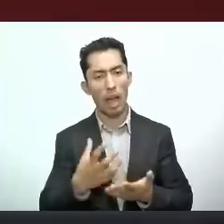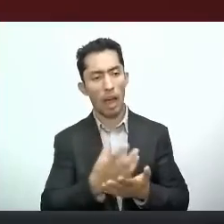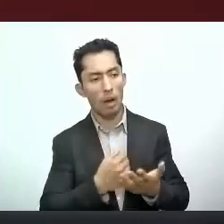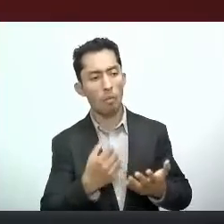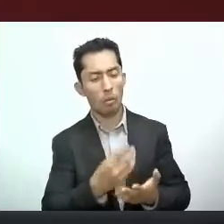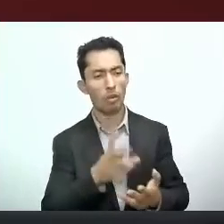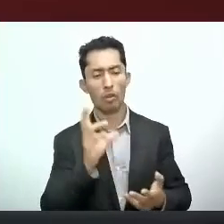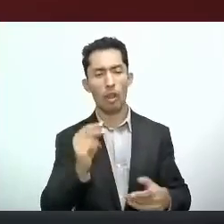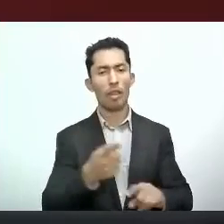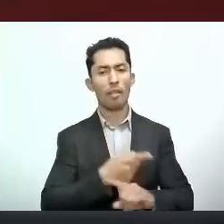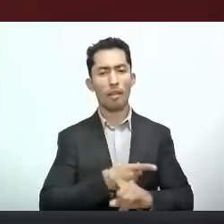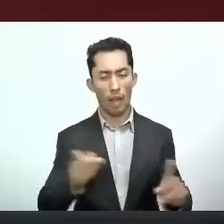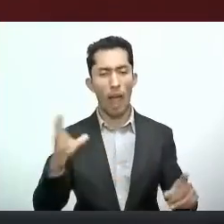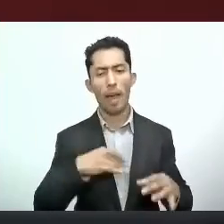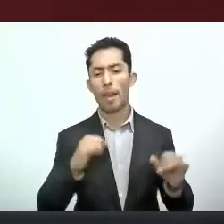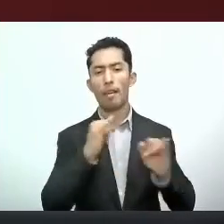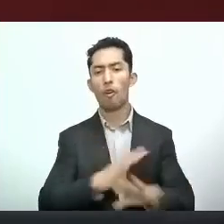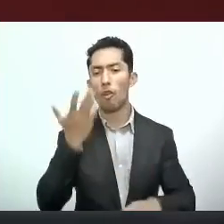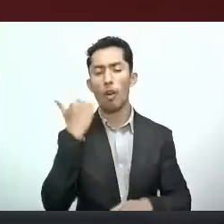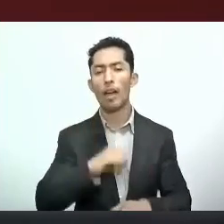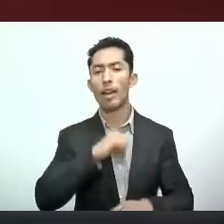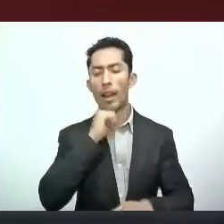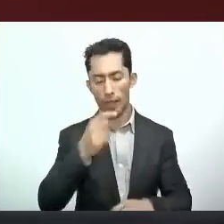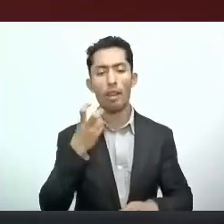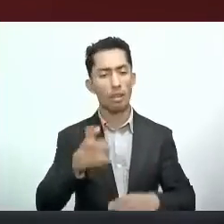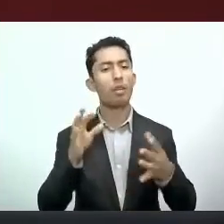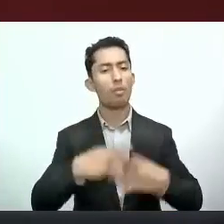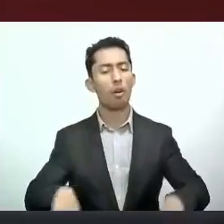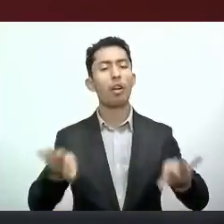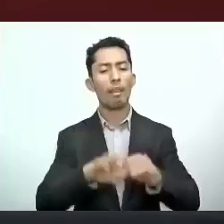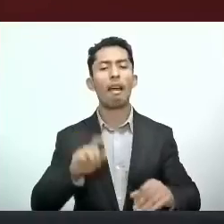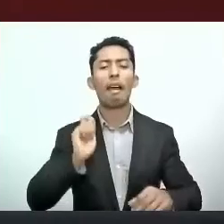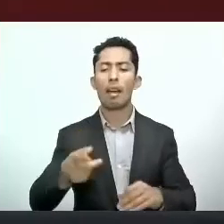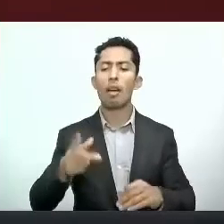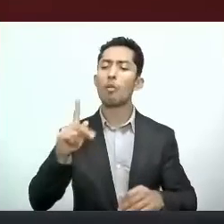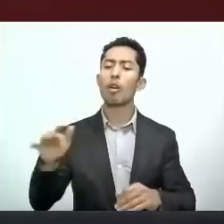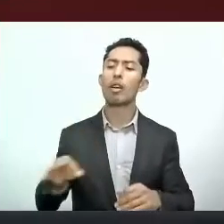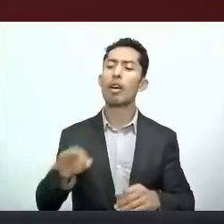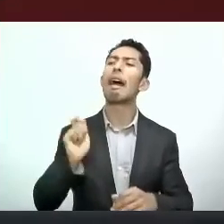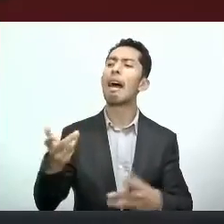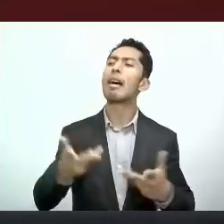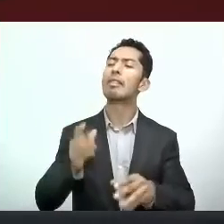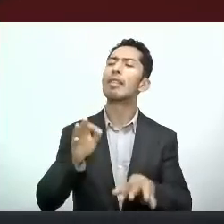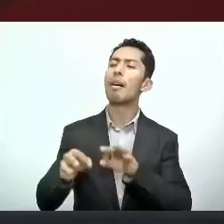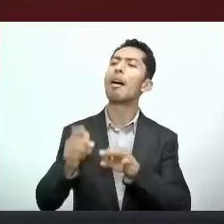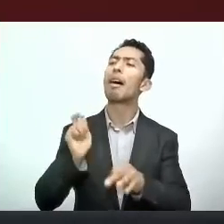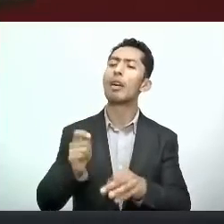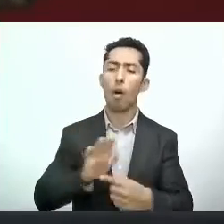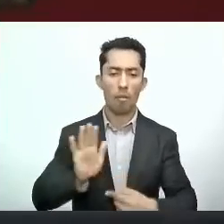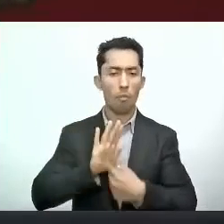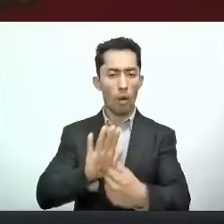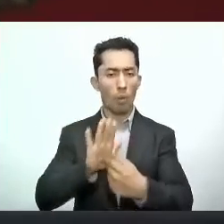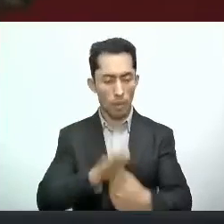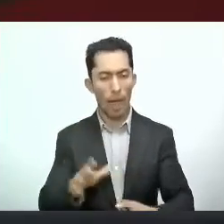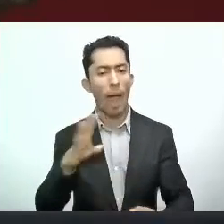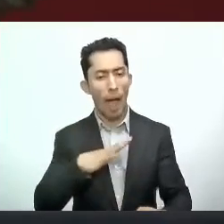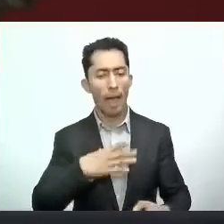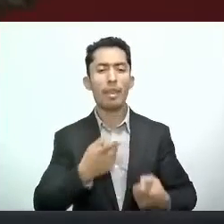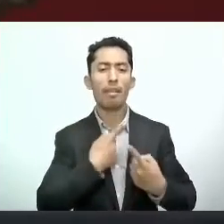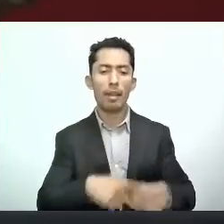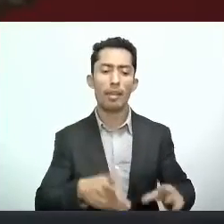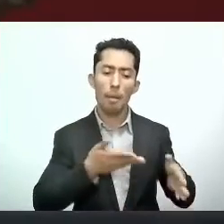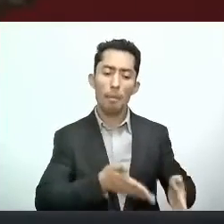mucha desinformación, por eso es importante que se vean lo que está haciendo el Poder Judicial y que sí hay caminos diferentes a